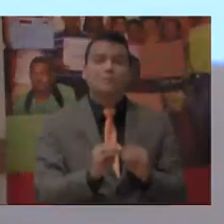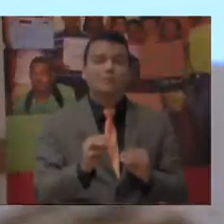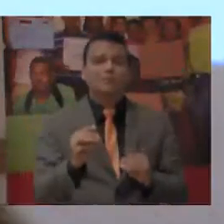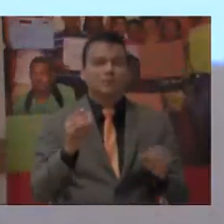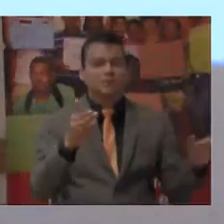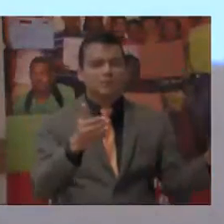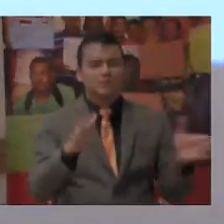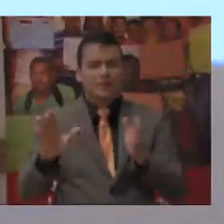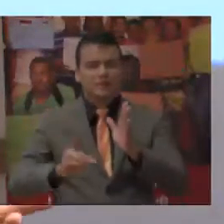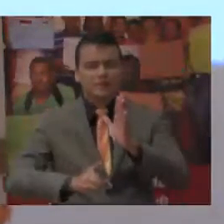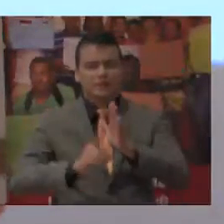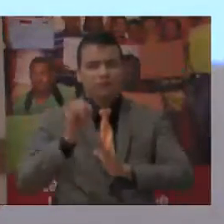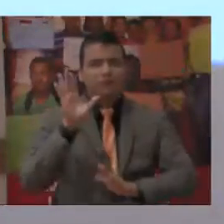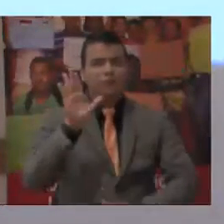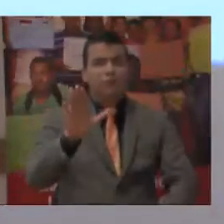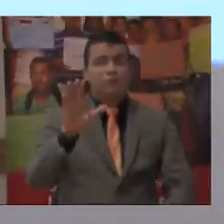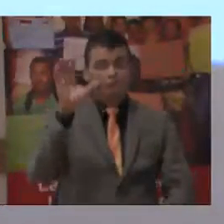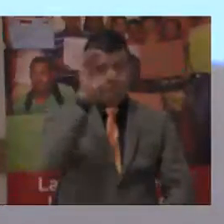desarrollo,